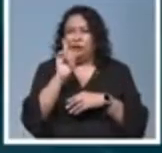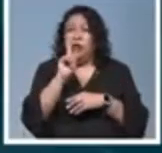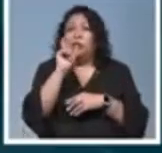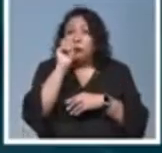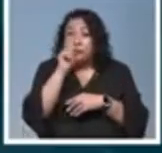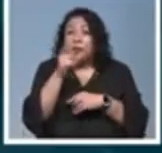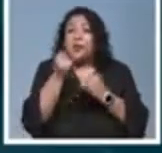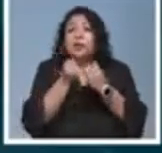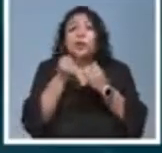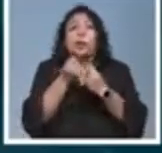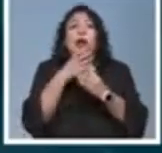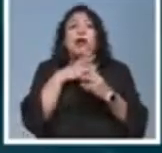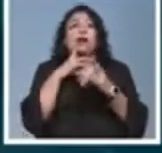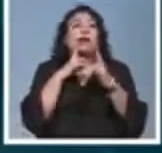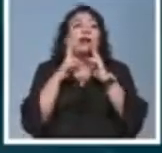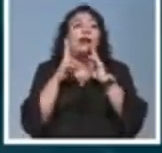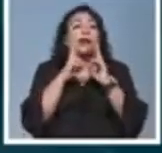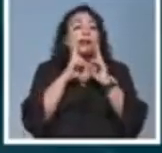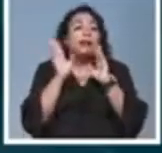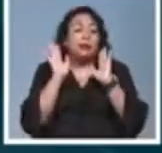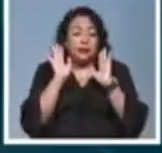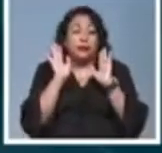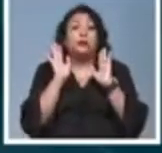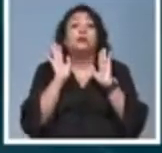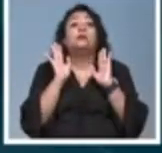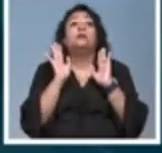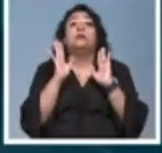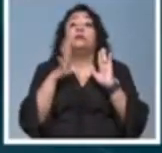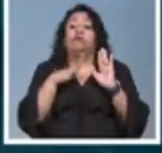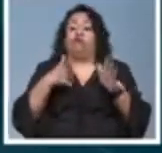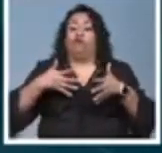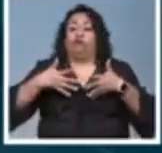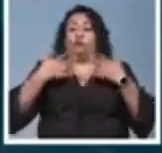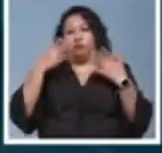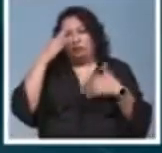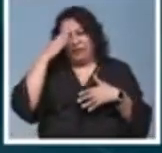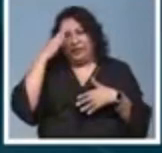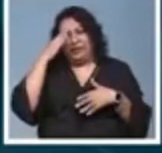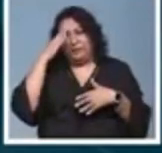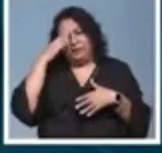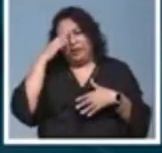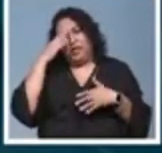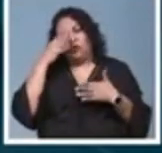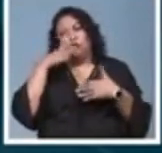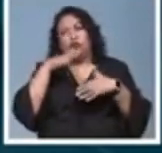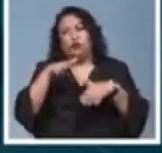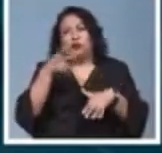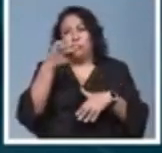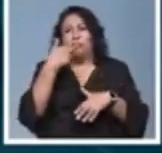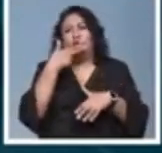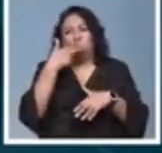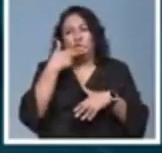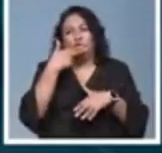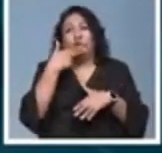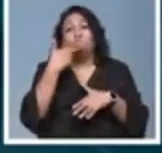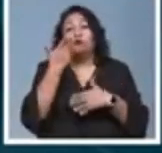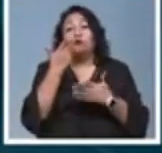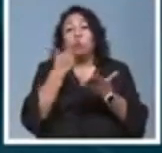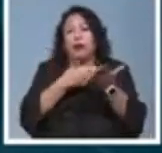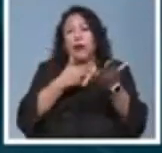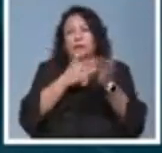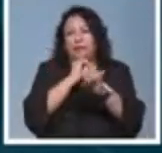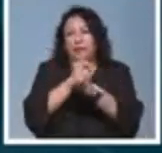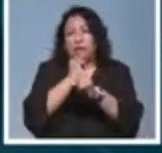sino también a la generación de narrativas que, por un lado, alienten el pensamiento crítico y la reflexión sobre estas herramientas, sino que